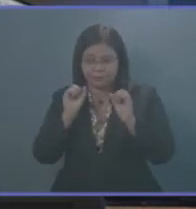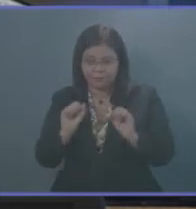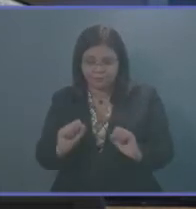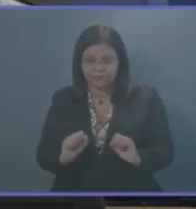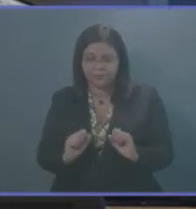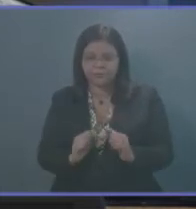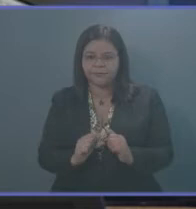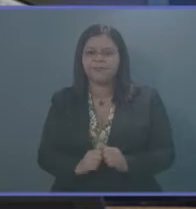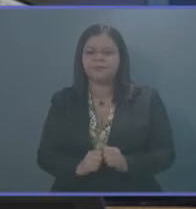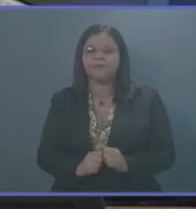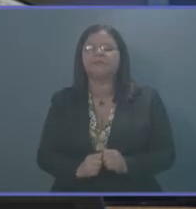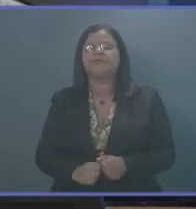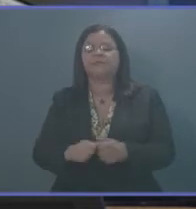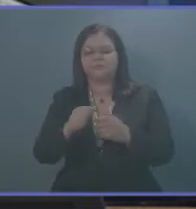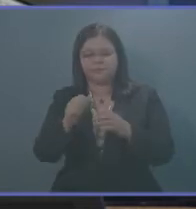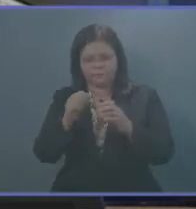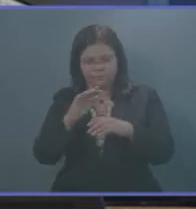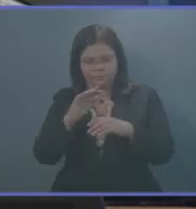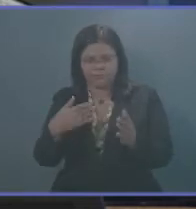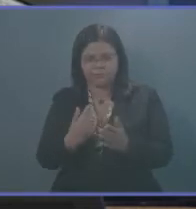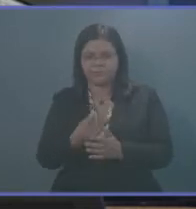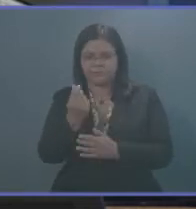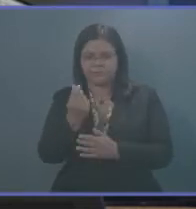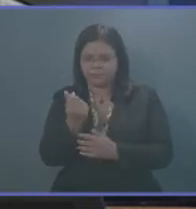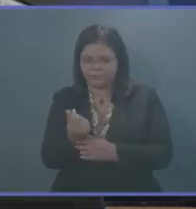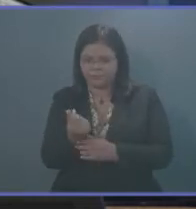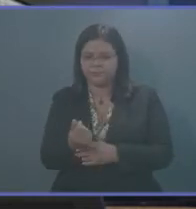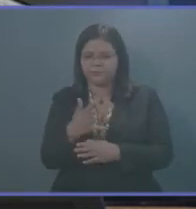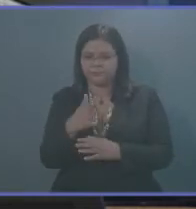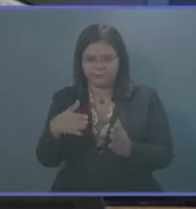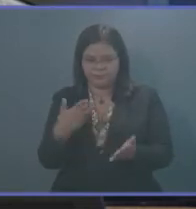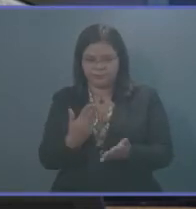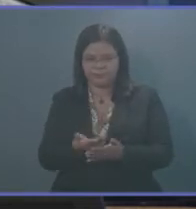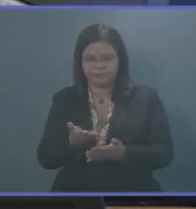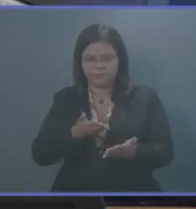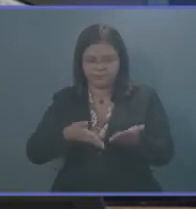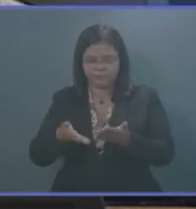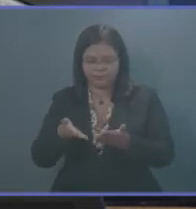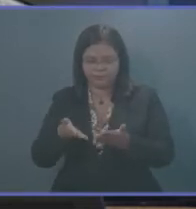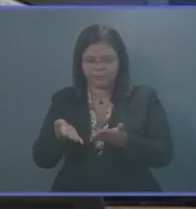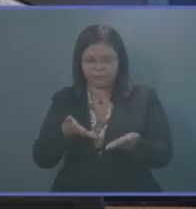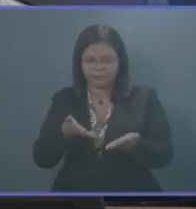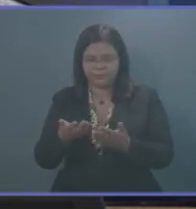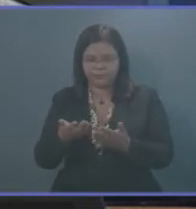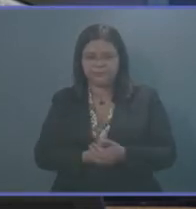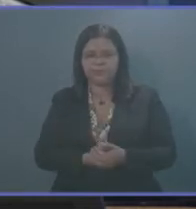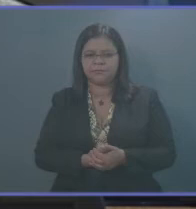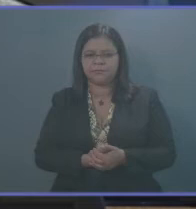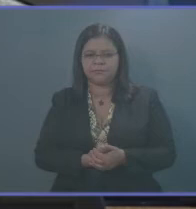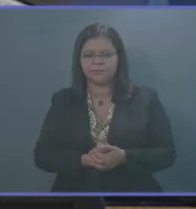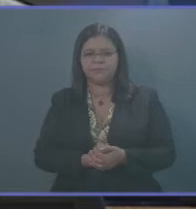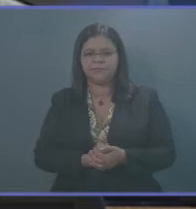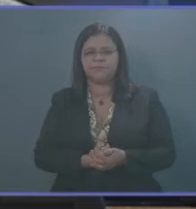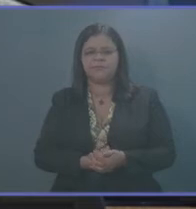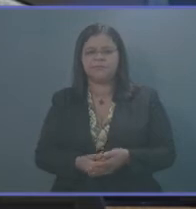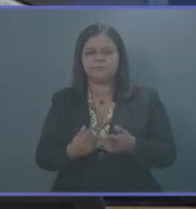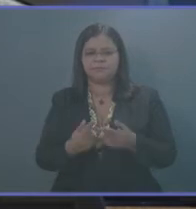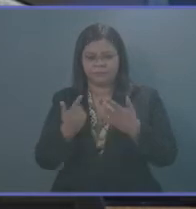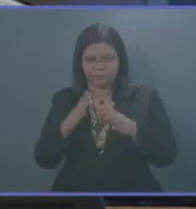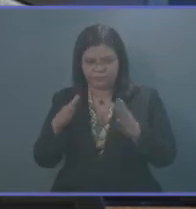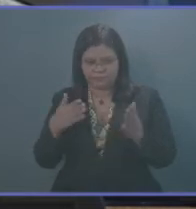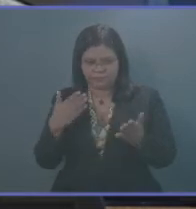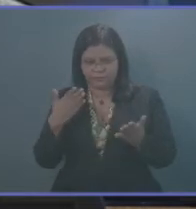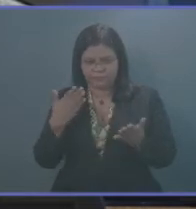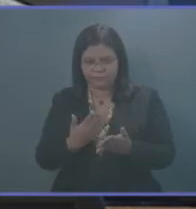satisfacer una prestación en dinero, especies o servicios apreciables en dinero, al verificarse el